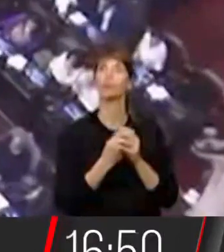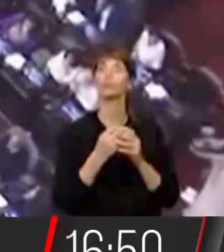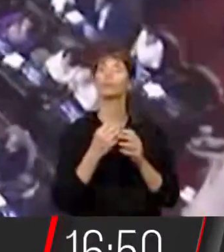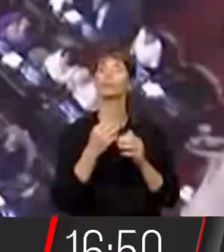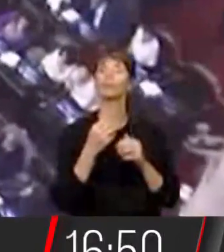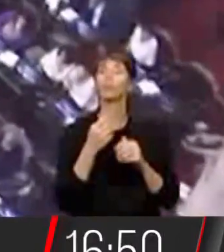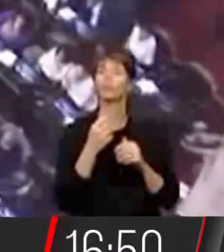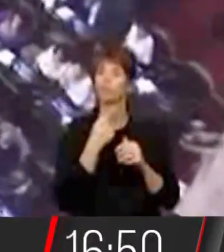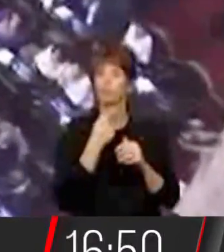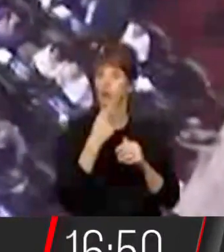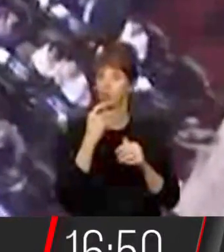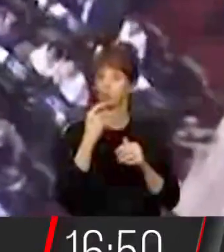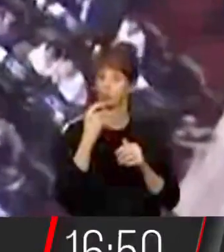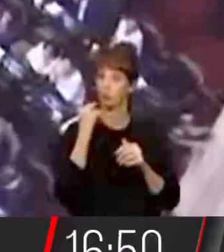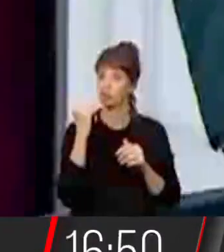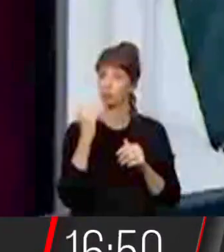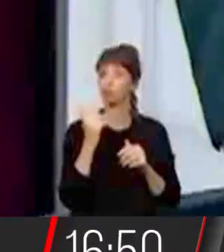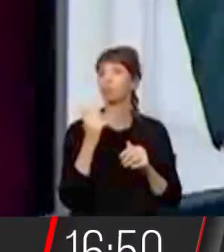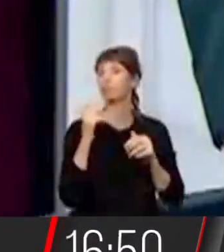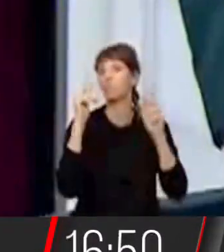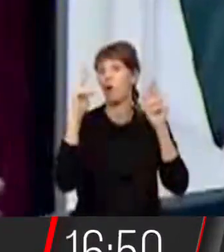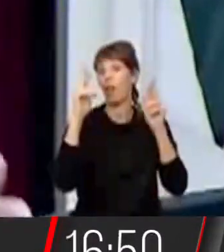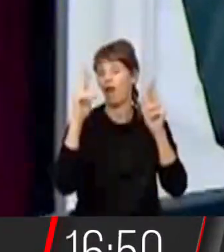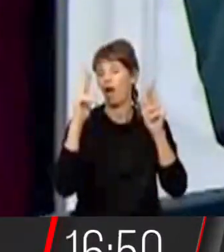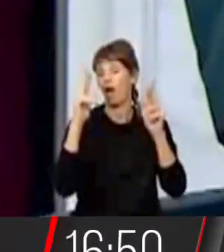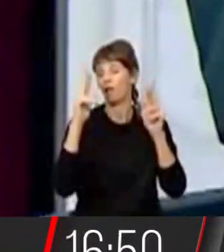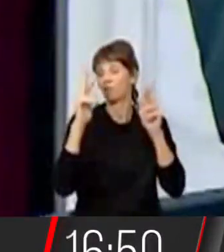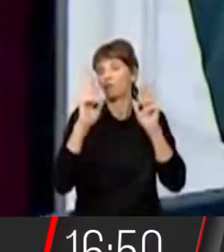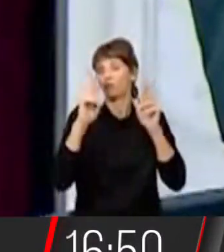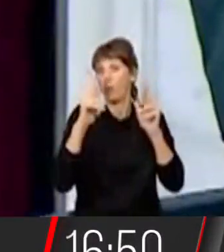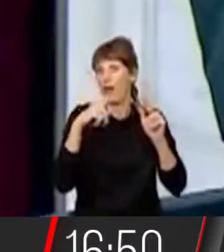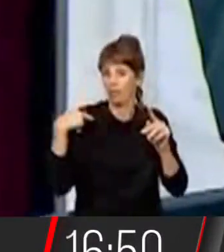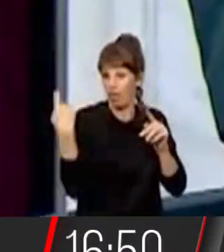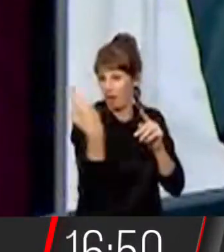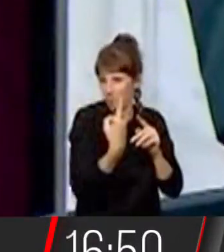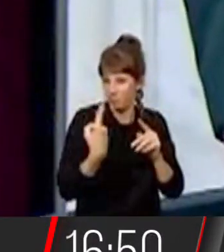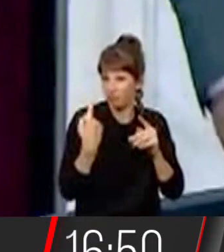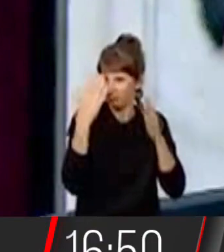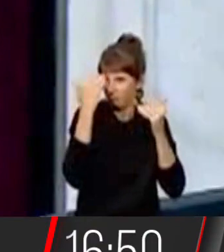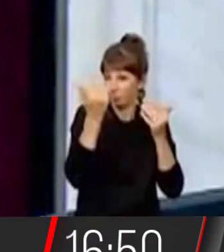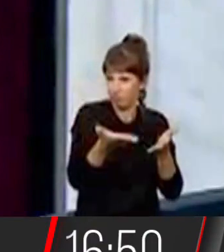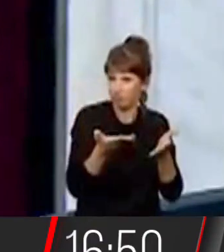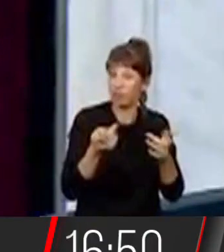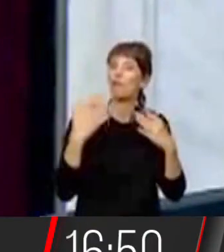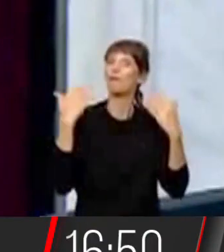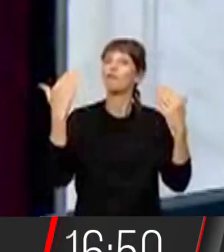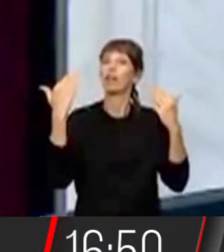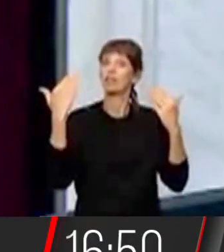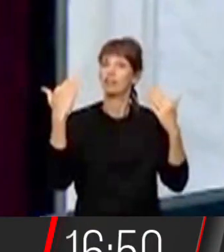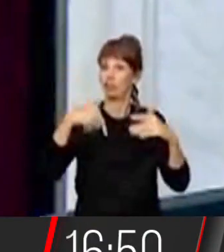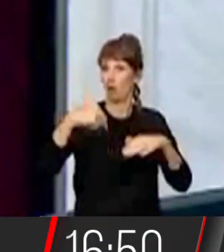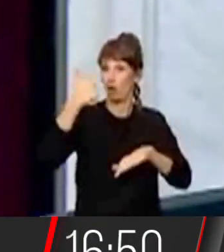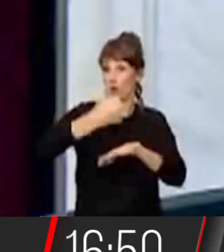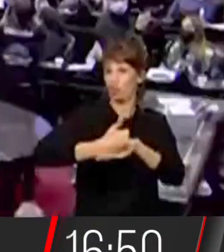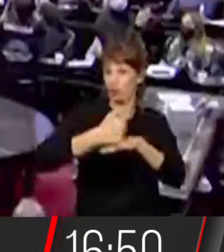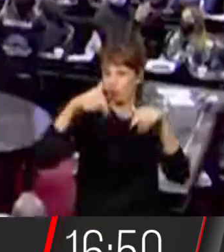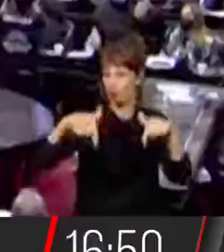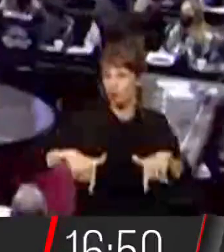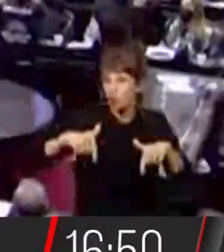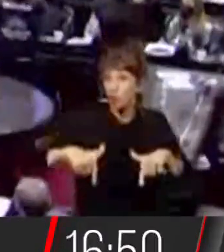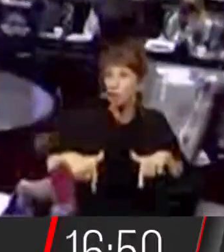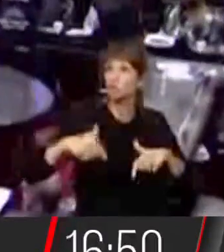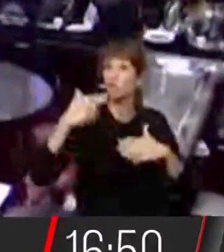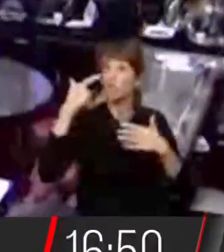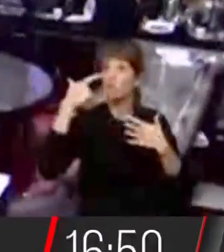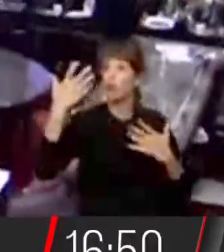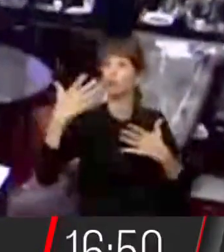Lugar, desearle todo lo mejor en nombre de todo el cuerpo y felicitarla por estar esta noche acá presente, dando el